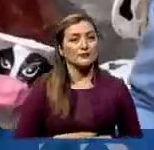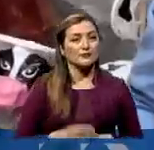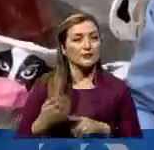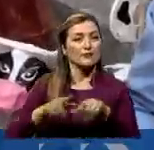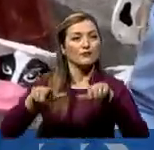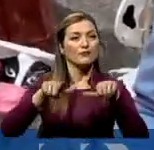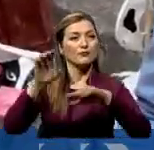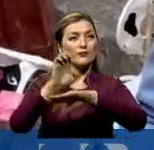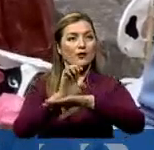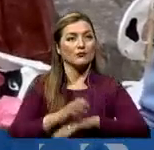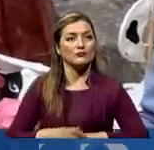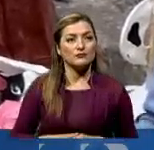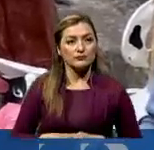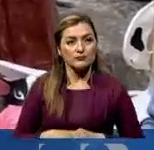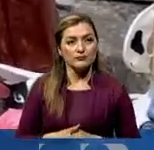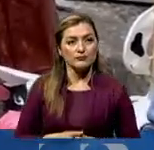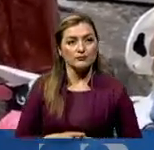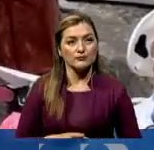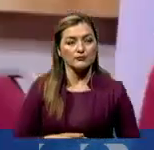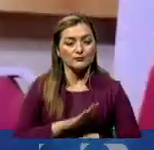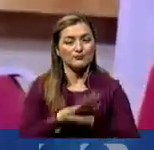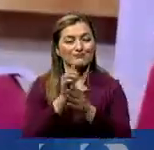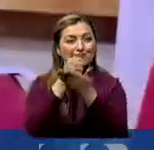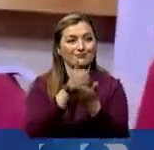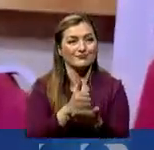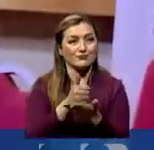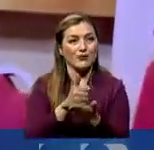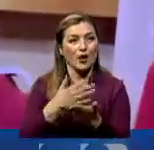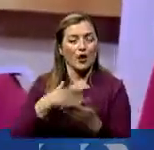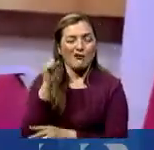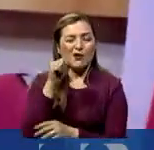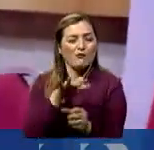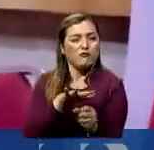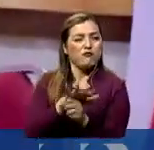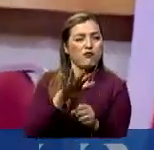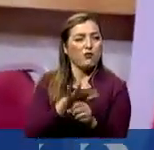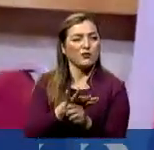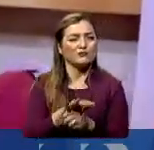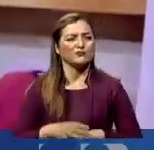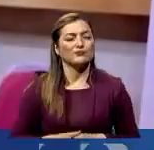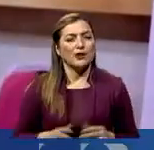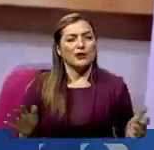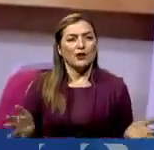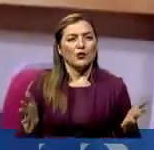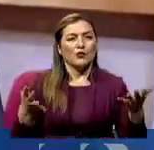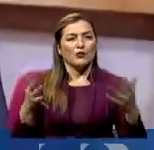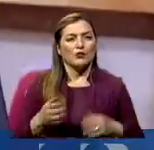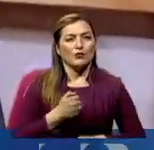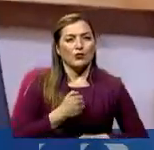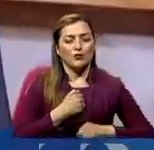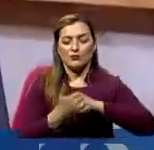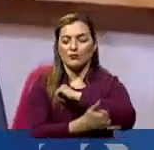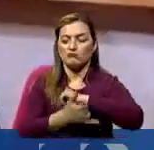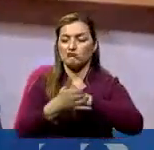rincones del país. Creo que nada más nos ayuda a nosotros, a los creadores, a seguir motivados de promocionar nuestro lugar, nuestro